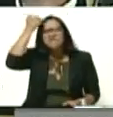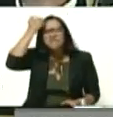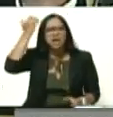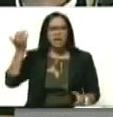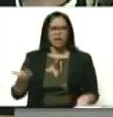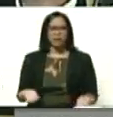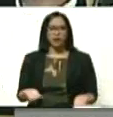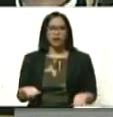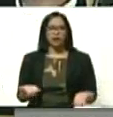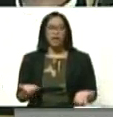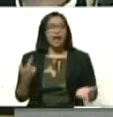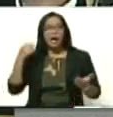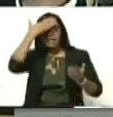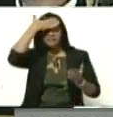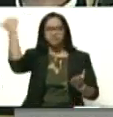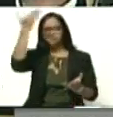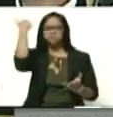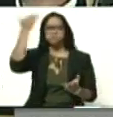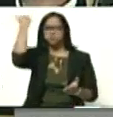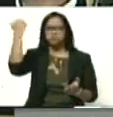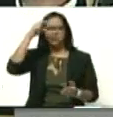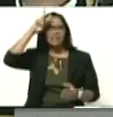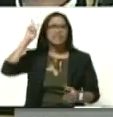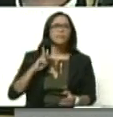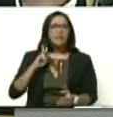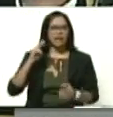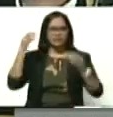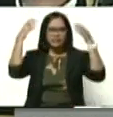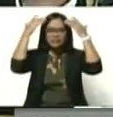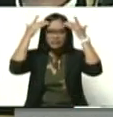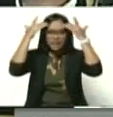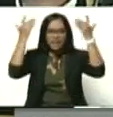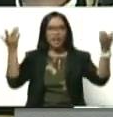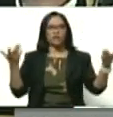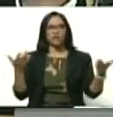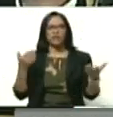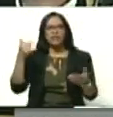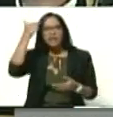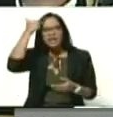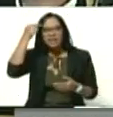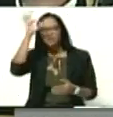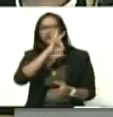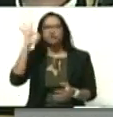descolonizar sed el cerebro tienen el cerebro colonizado